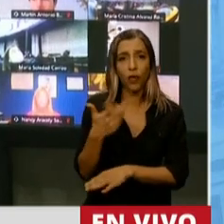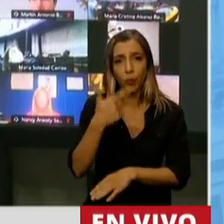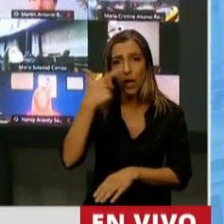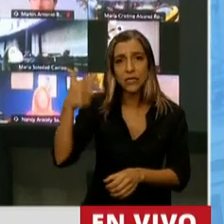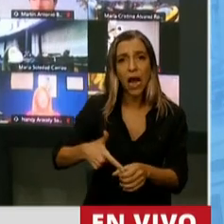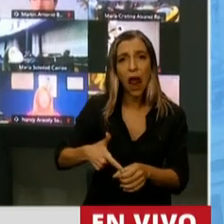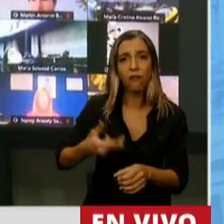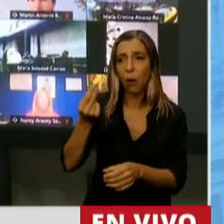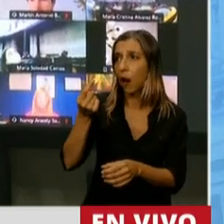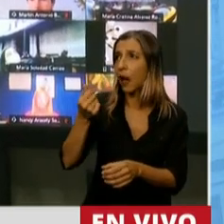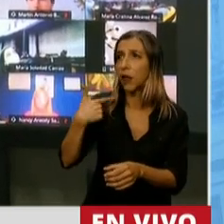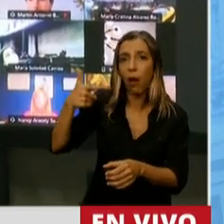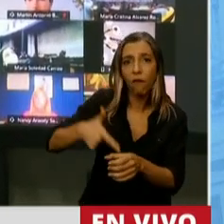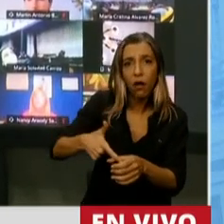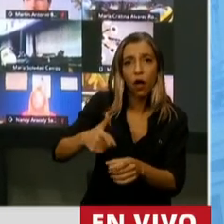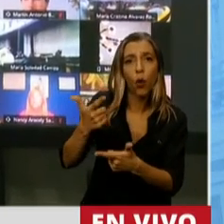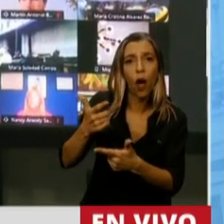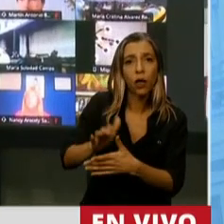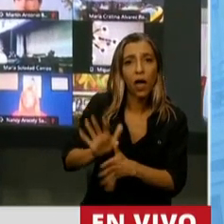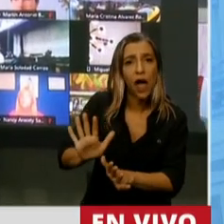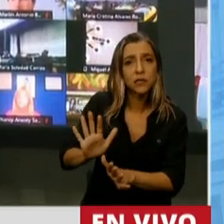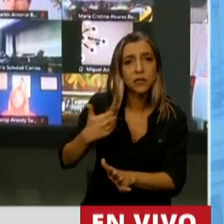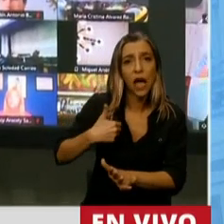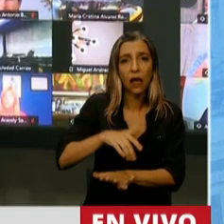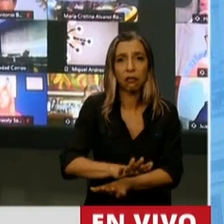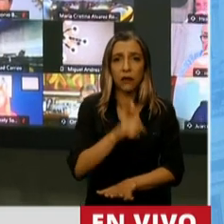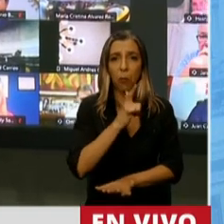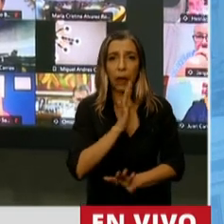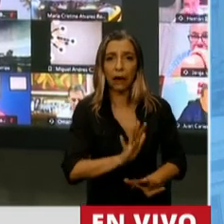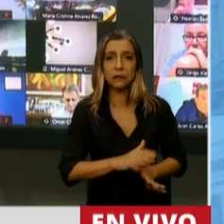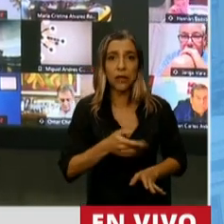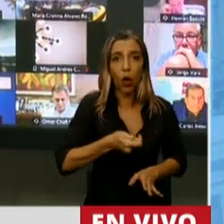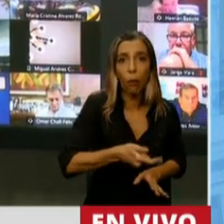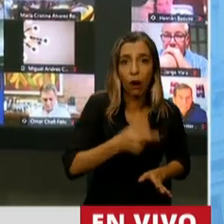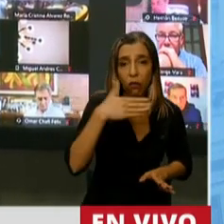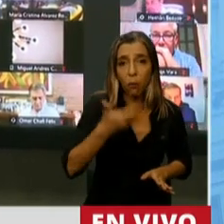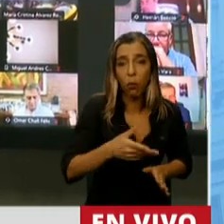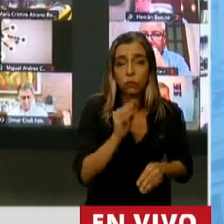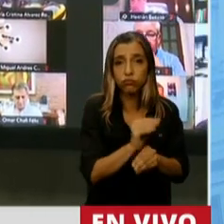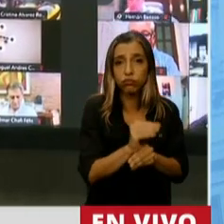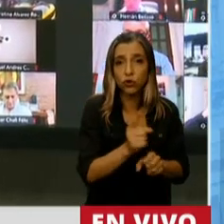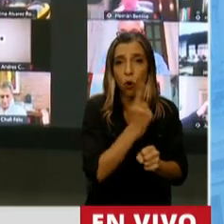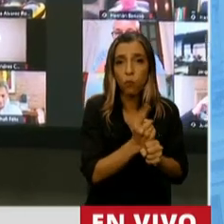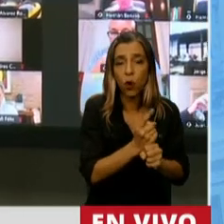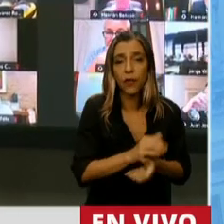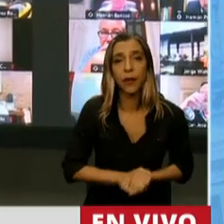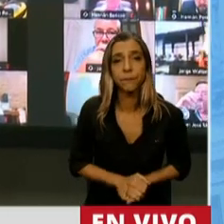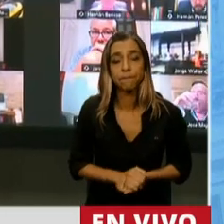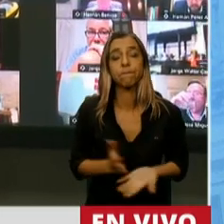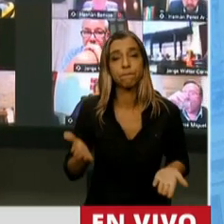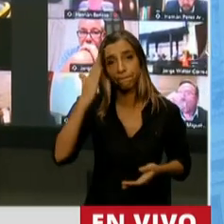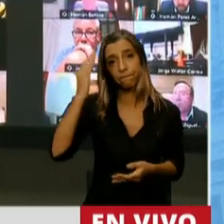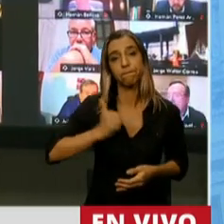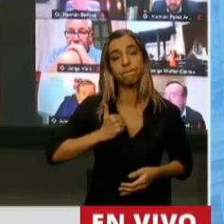esta es la realidad de la argentina los salarios de los militares los militares argentinos